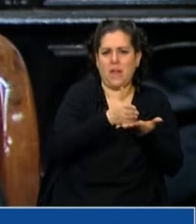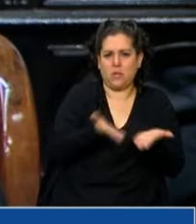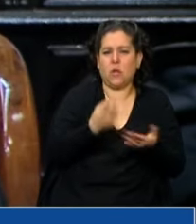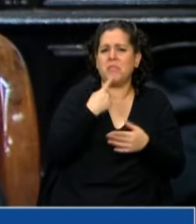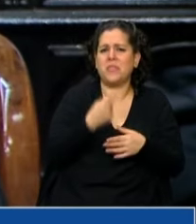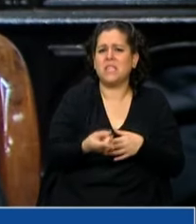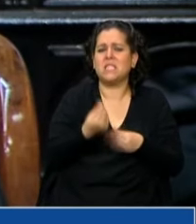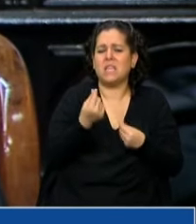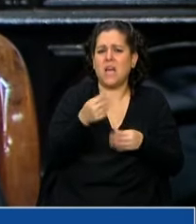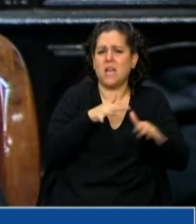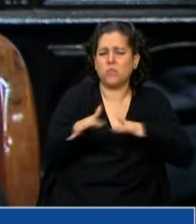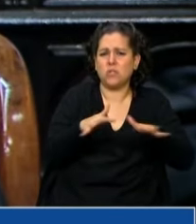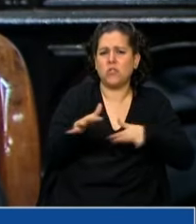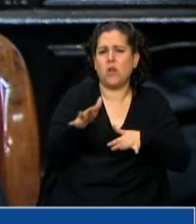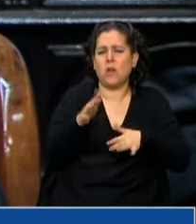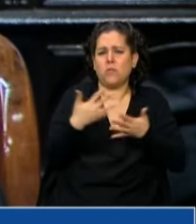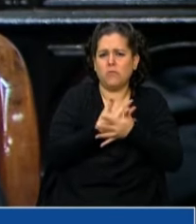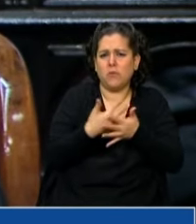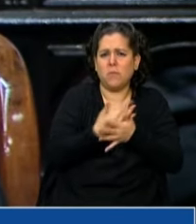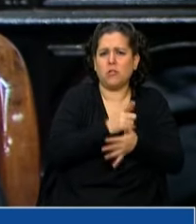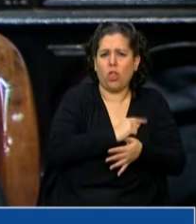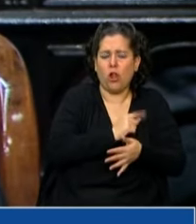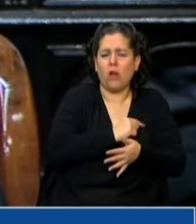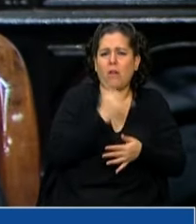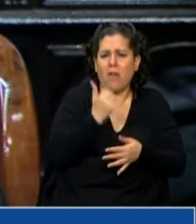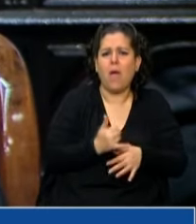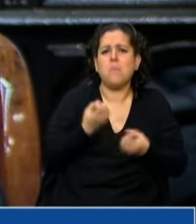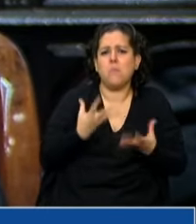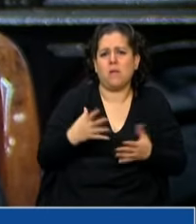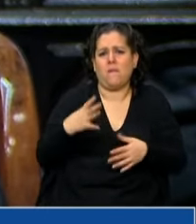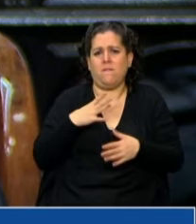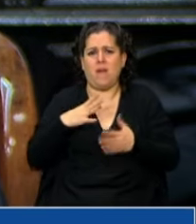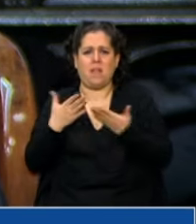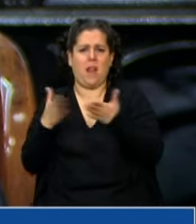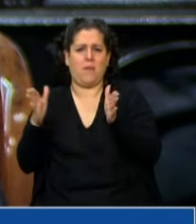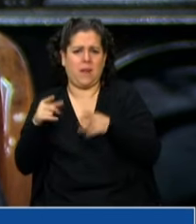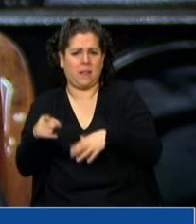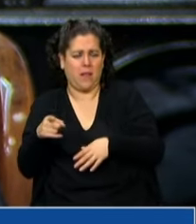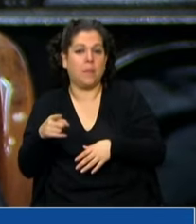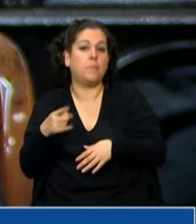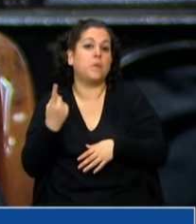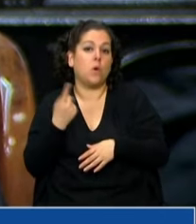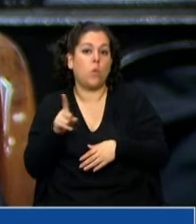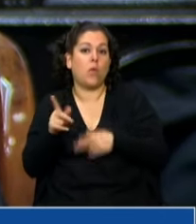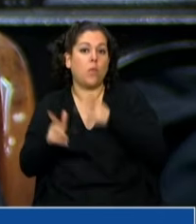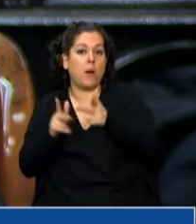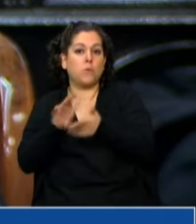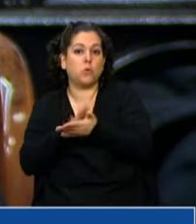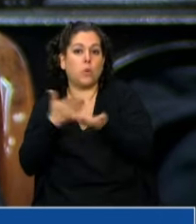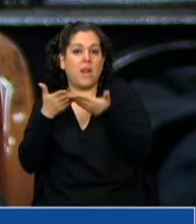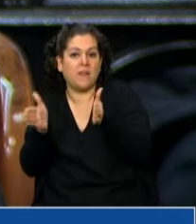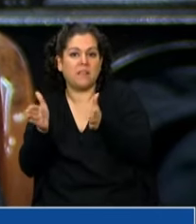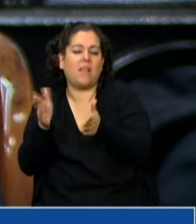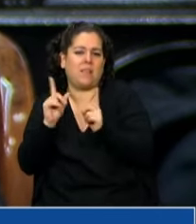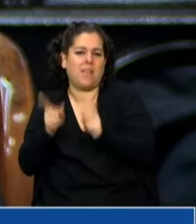los dolores que quedan son las libertades que faltan. Justamente cuando hablamos de libertades y de